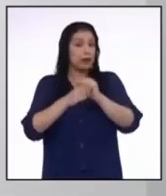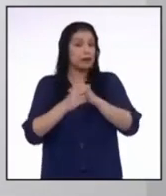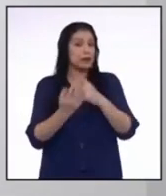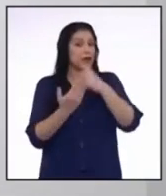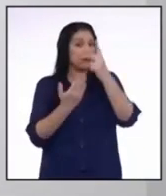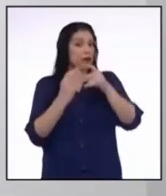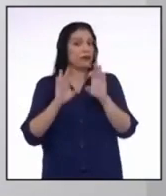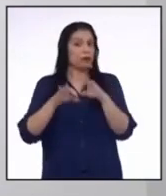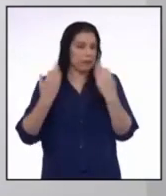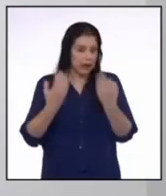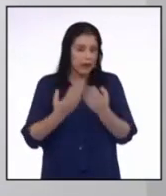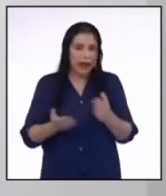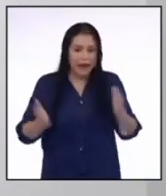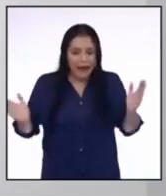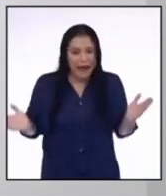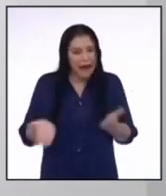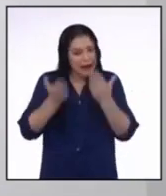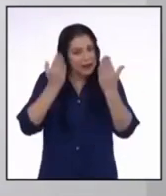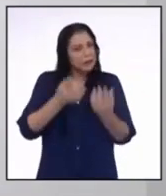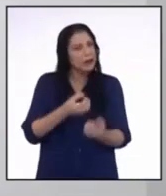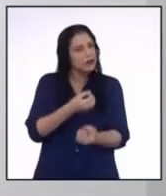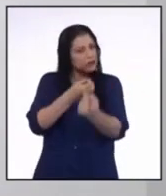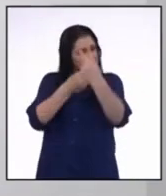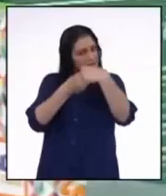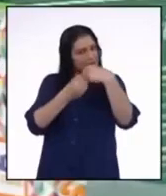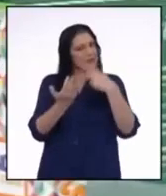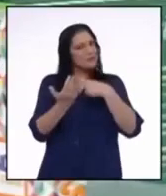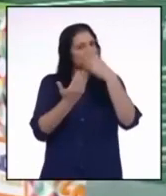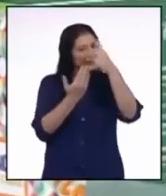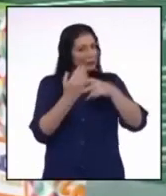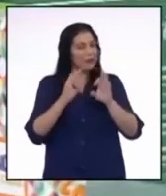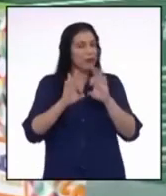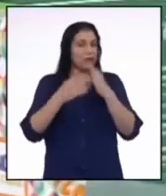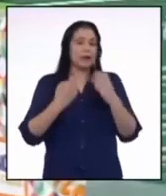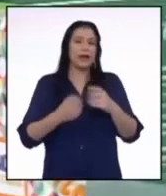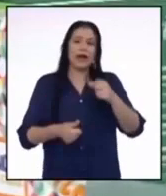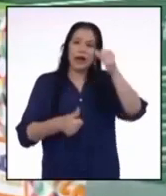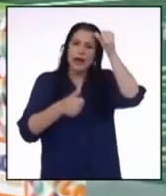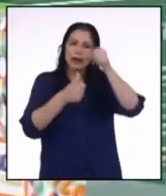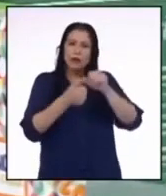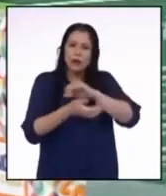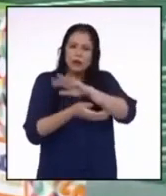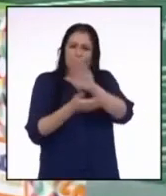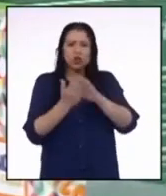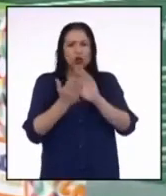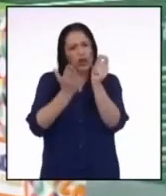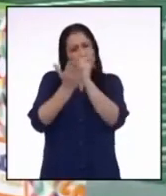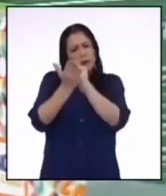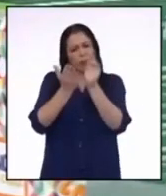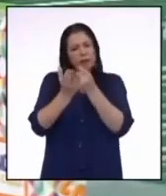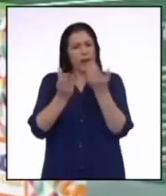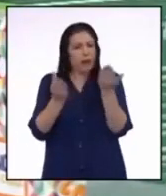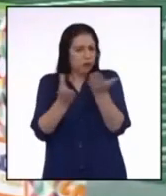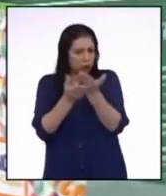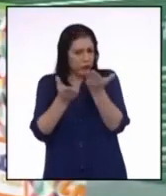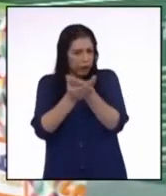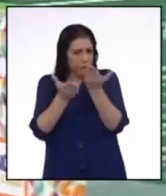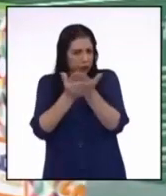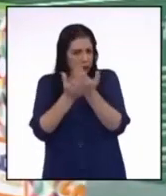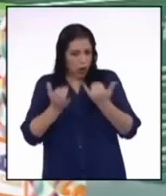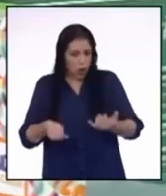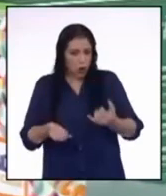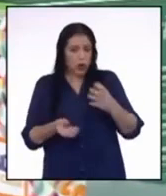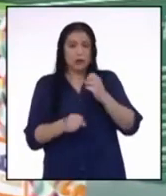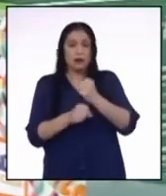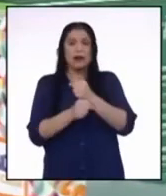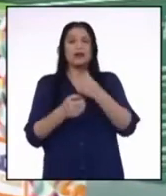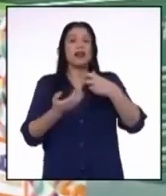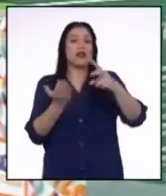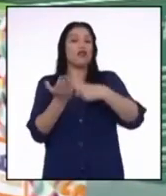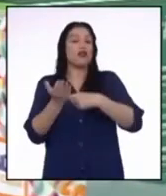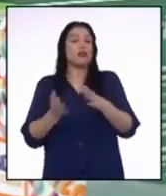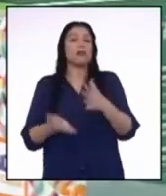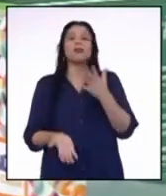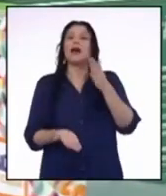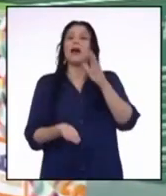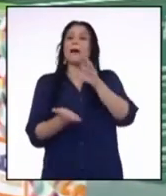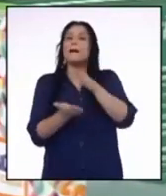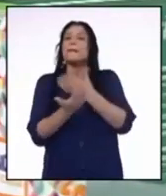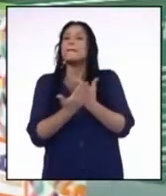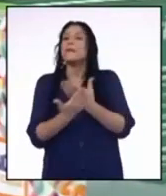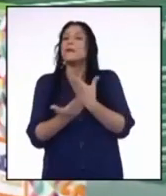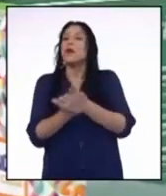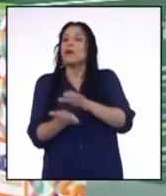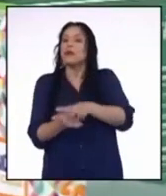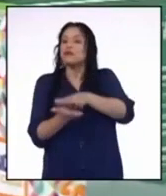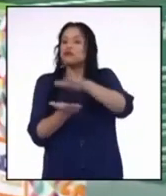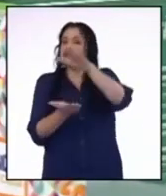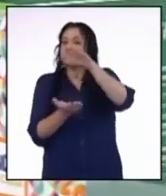mismo. ¡Anímalos a participar! Recuerden guardar todas sus anotaciones y todo lo que han trabajado hoy en su portafolio, pues serán los